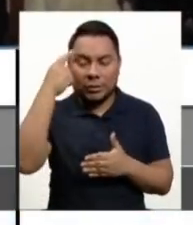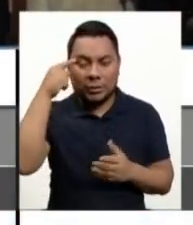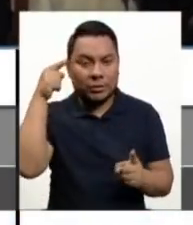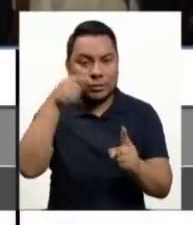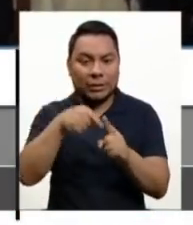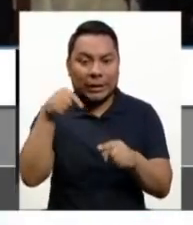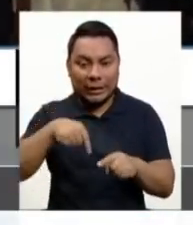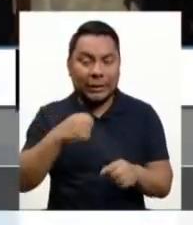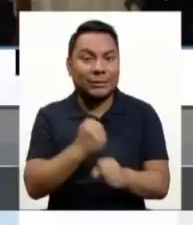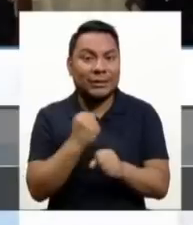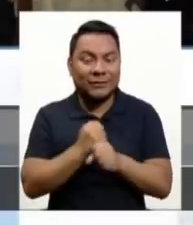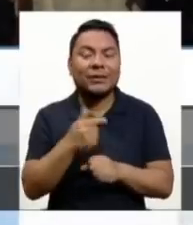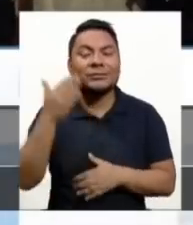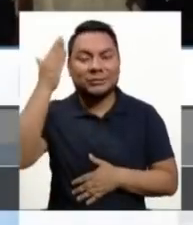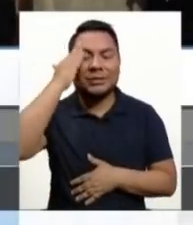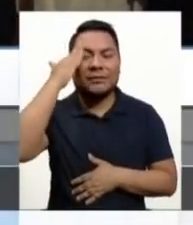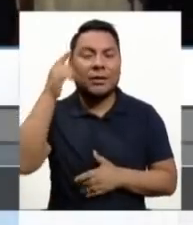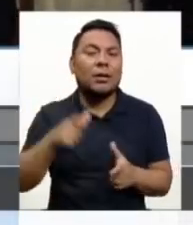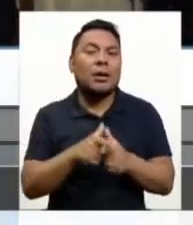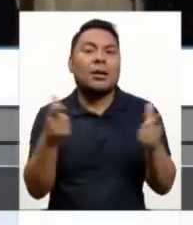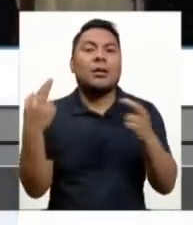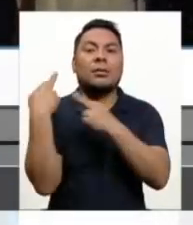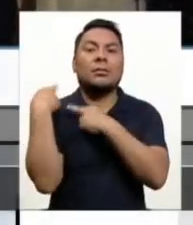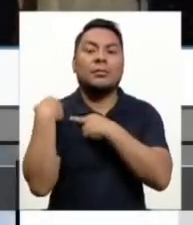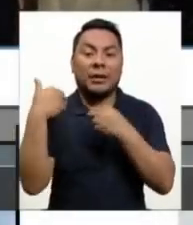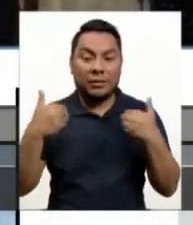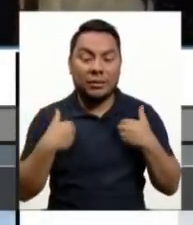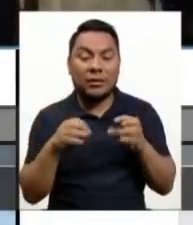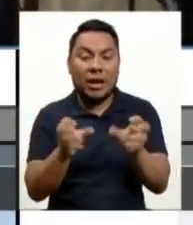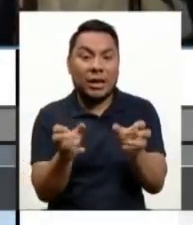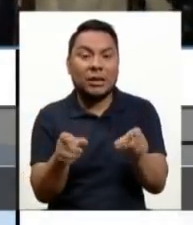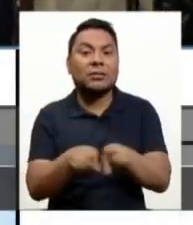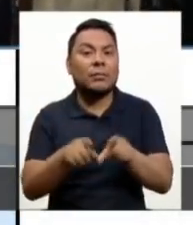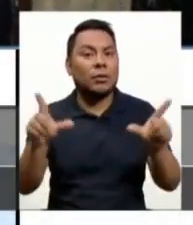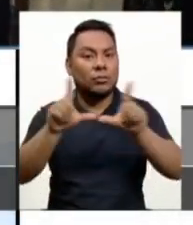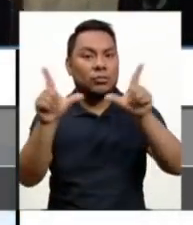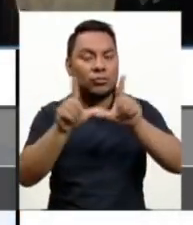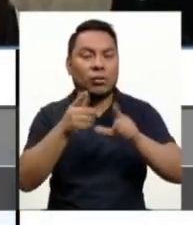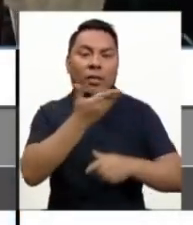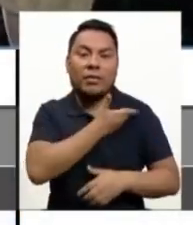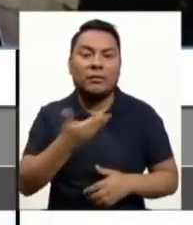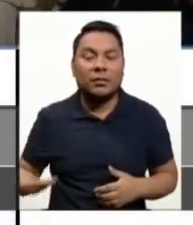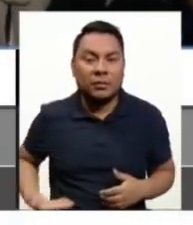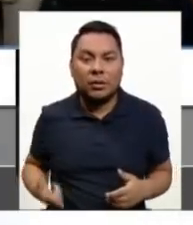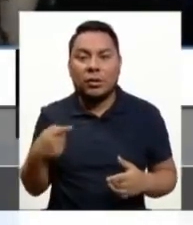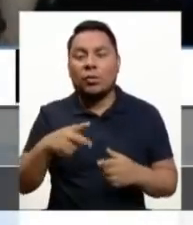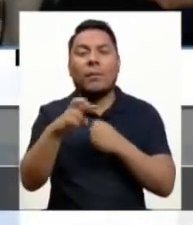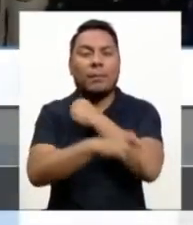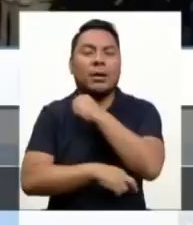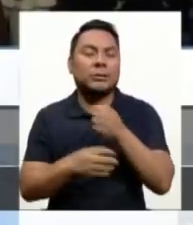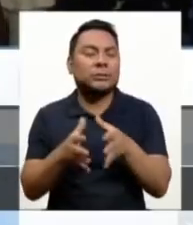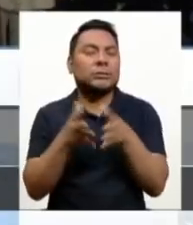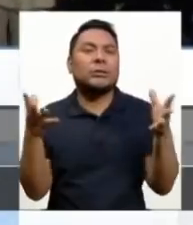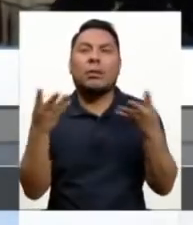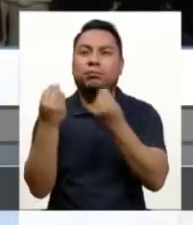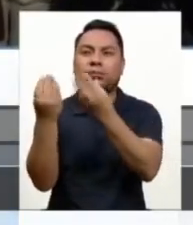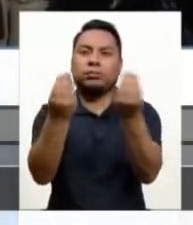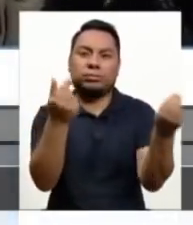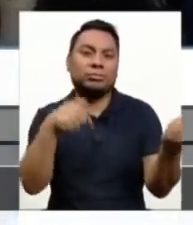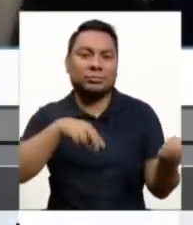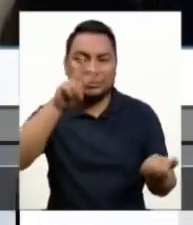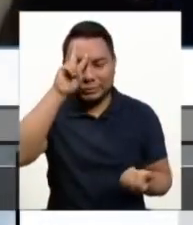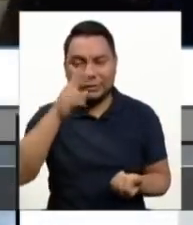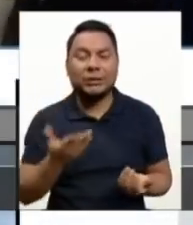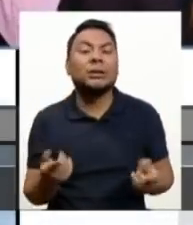aquí entendemos el gran papel que tienen la radio y la televisión públicas en un país tan complejo como el nuestro. Y solo me